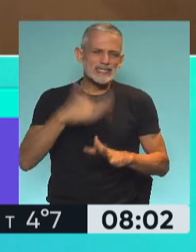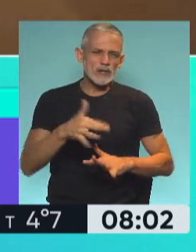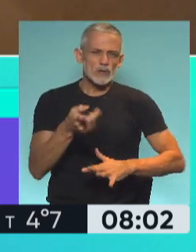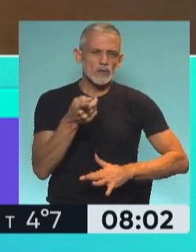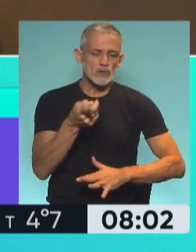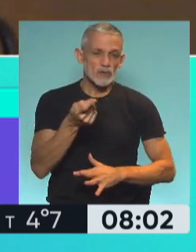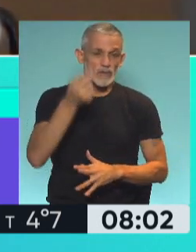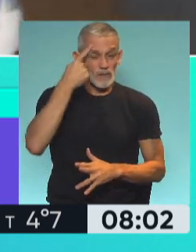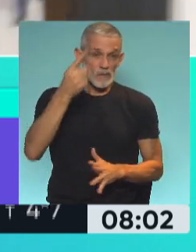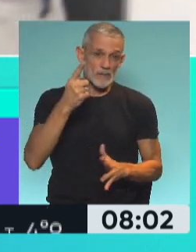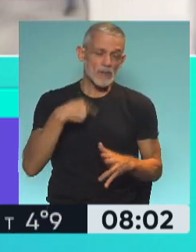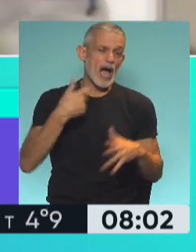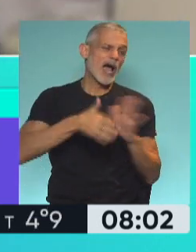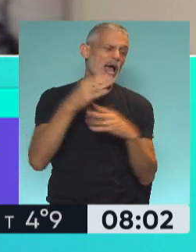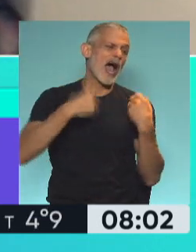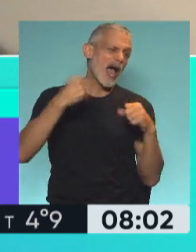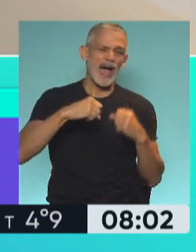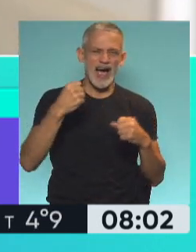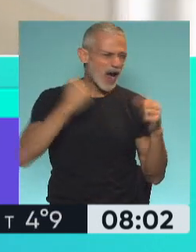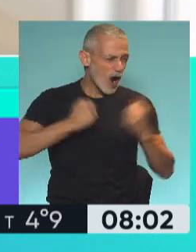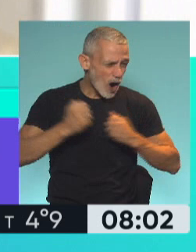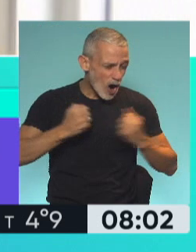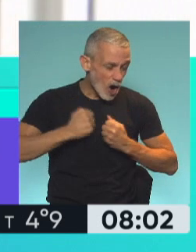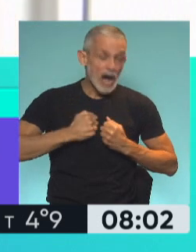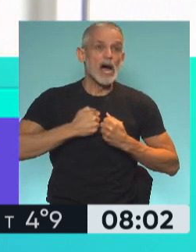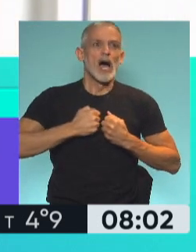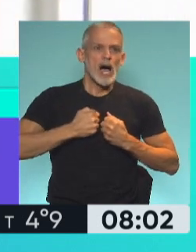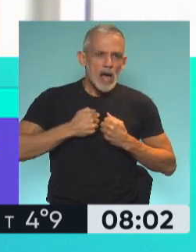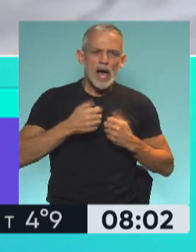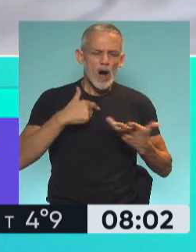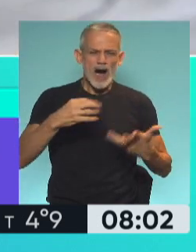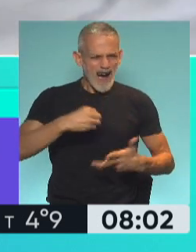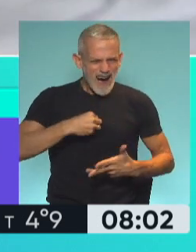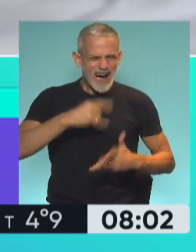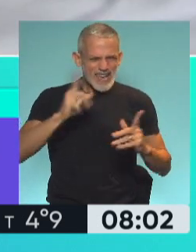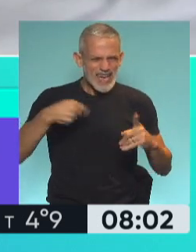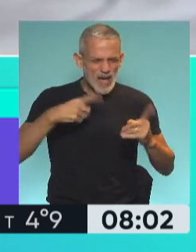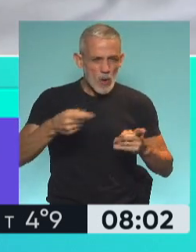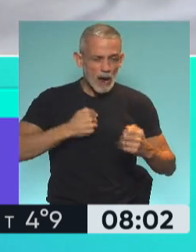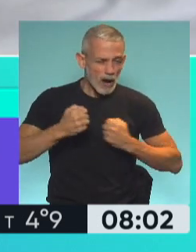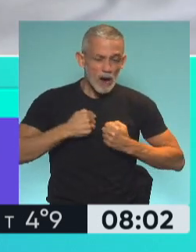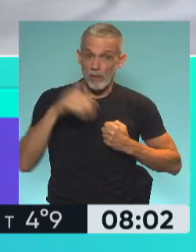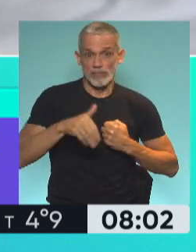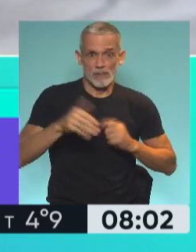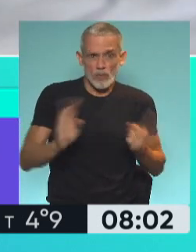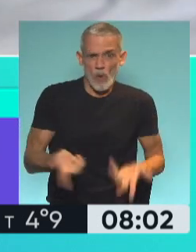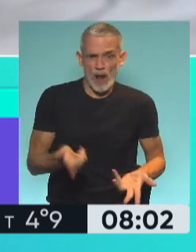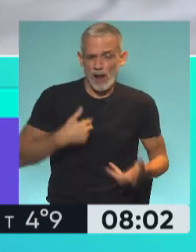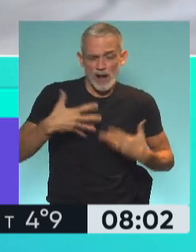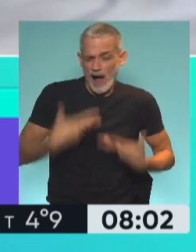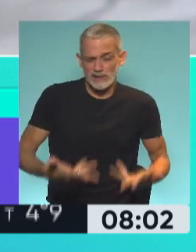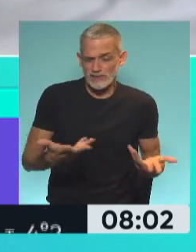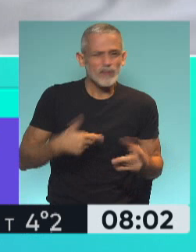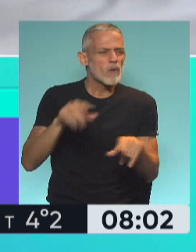en el ejercicio. Salimos a correr y cuando nos cansamos, por más voluntad que pongamos, corremos más despacio. Nos cansamos, En la doctor.